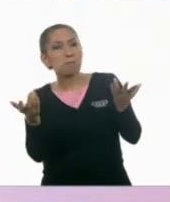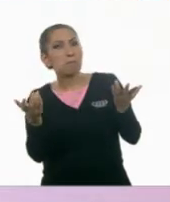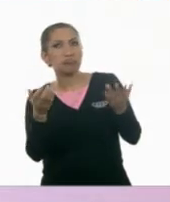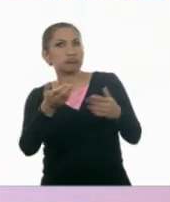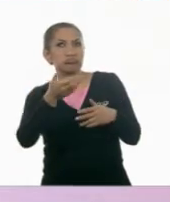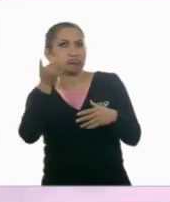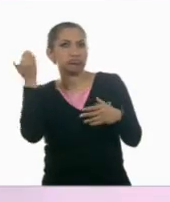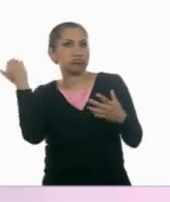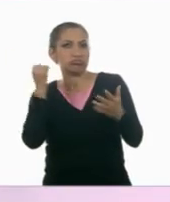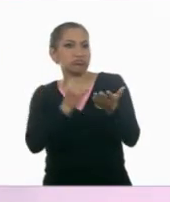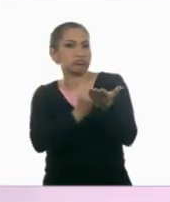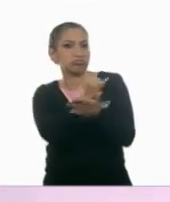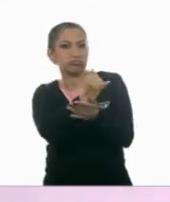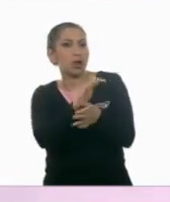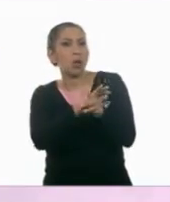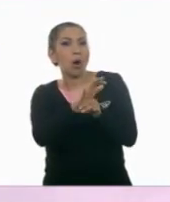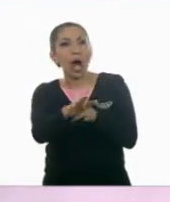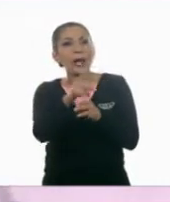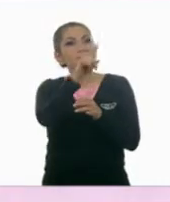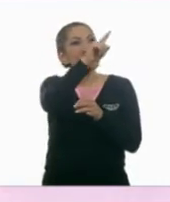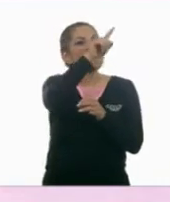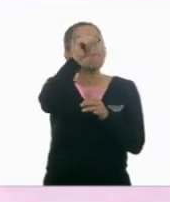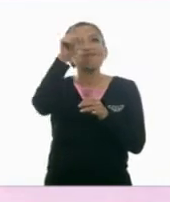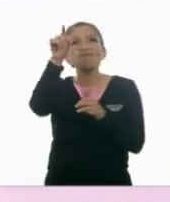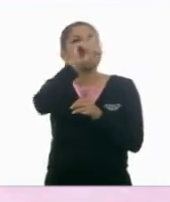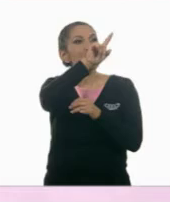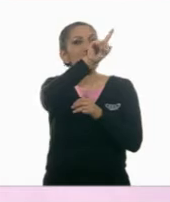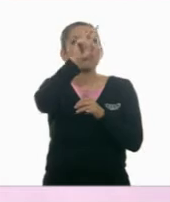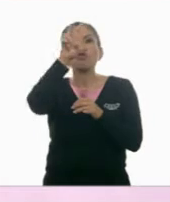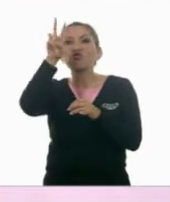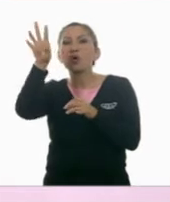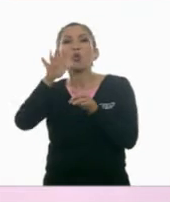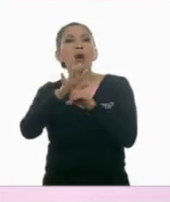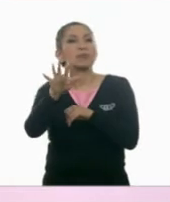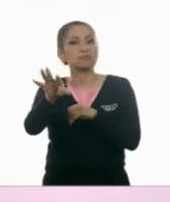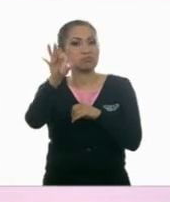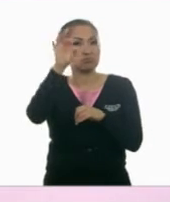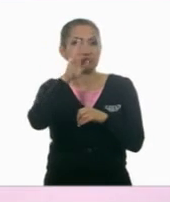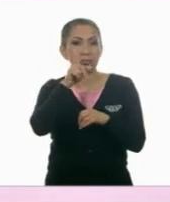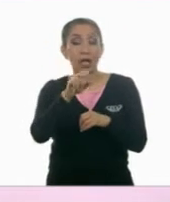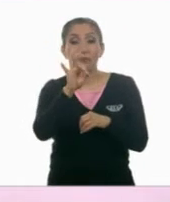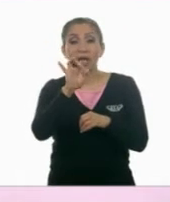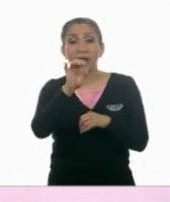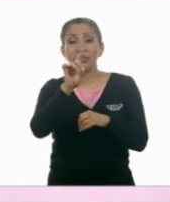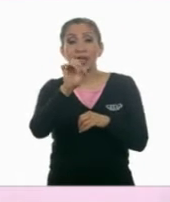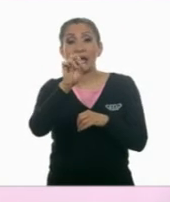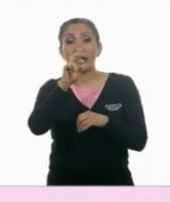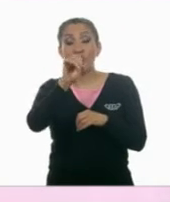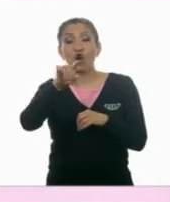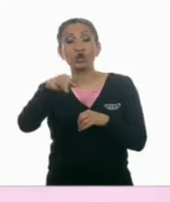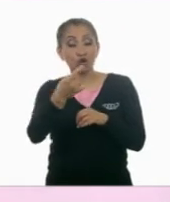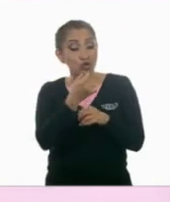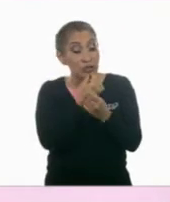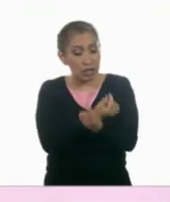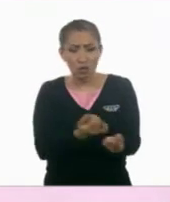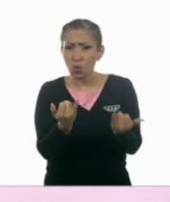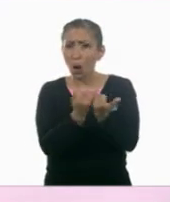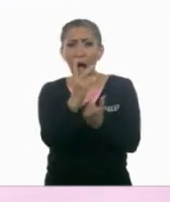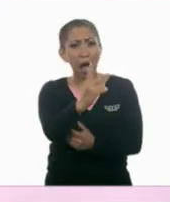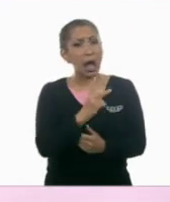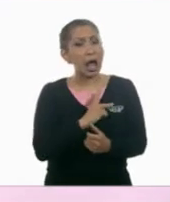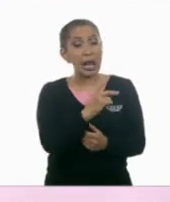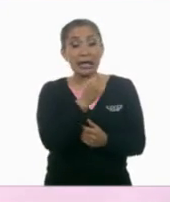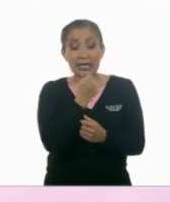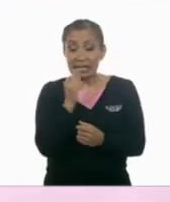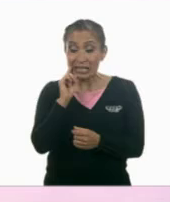pues no sé, decidir cuál les parece la mejor opción. Entonces, Federico nos dice, son niños como nosotros